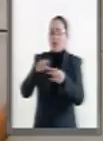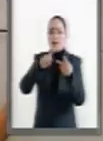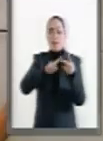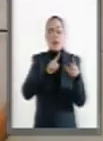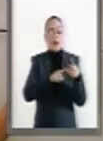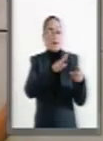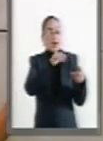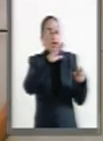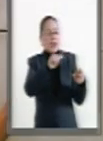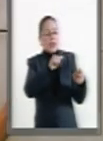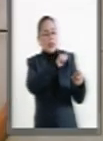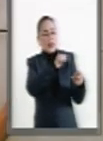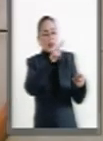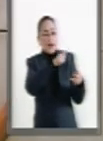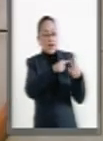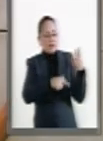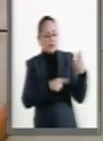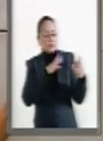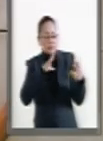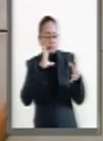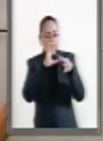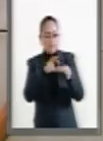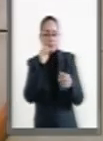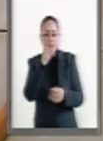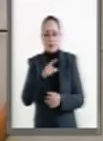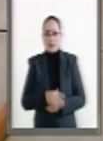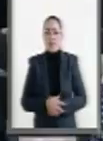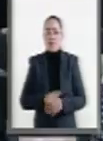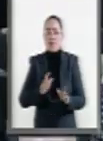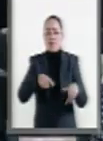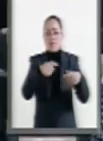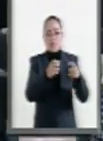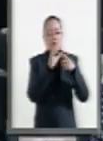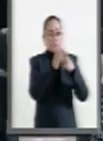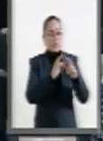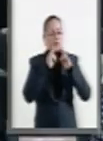también. Gracias, senador Zamora. Y túrnese a